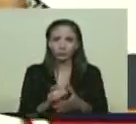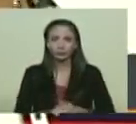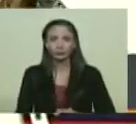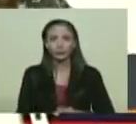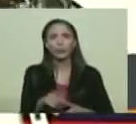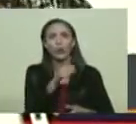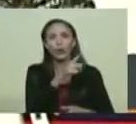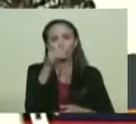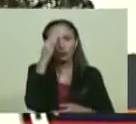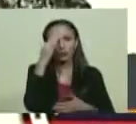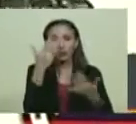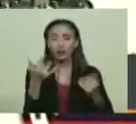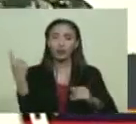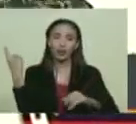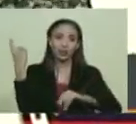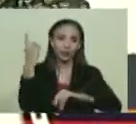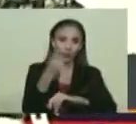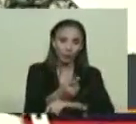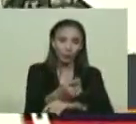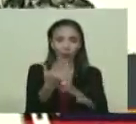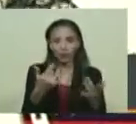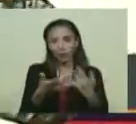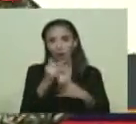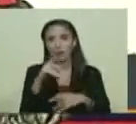Ustedes saben que esta dictadura que yo dirijo,